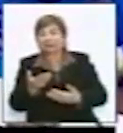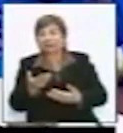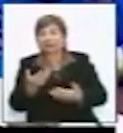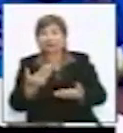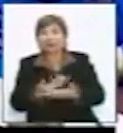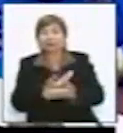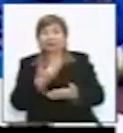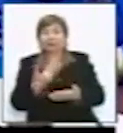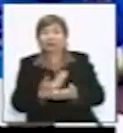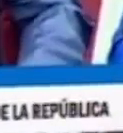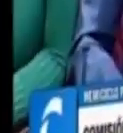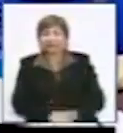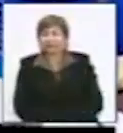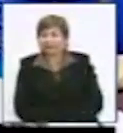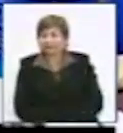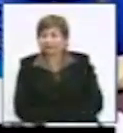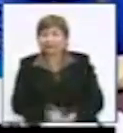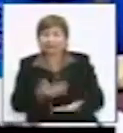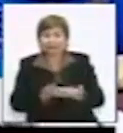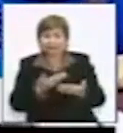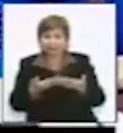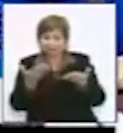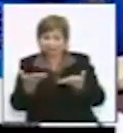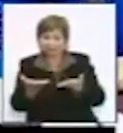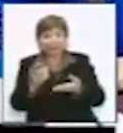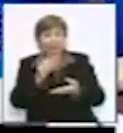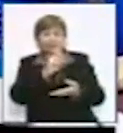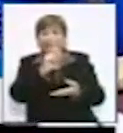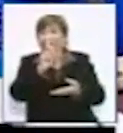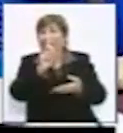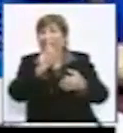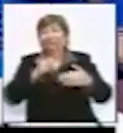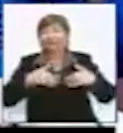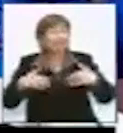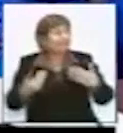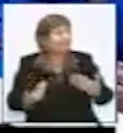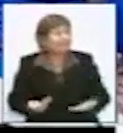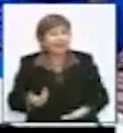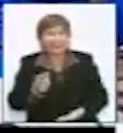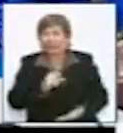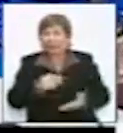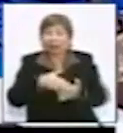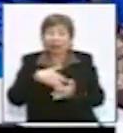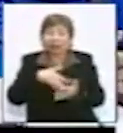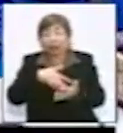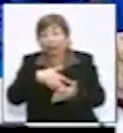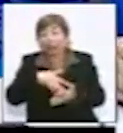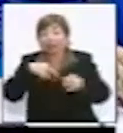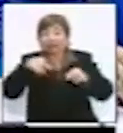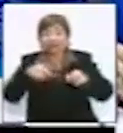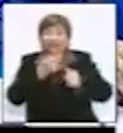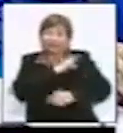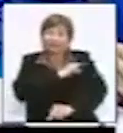siendo confrontado en ese momento. No podemos desmayar en este esfuerzo, porque no hablamos para los comprados,